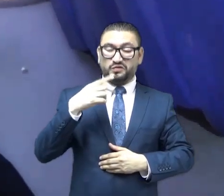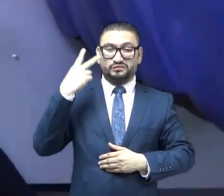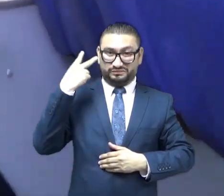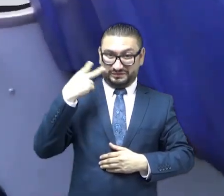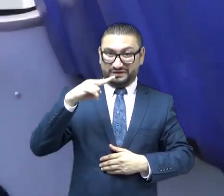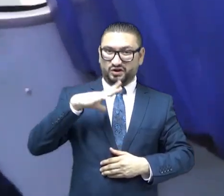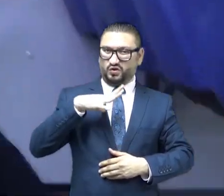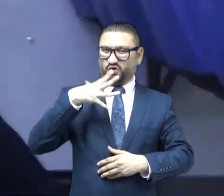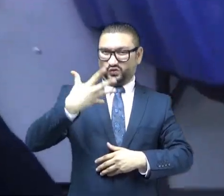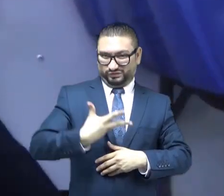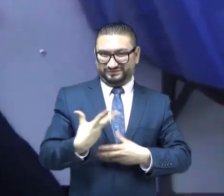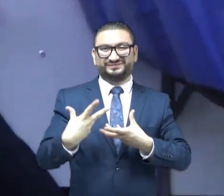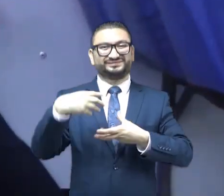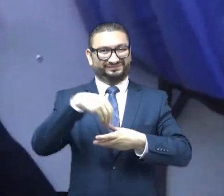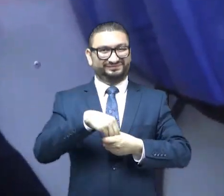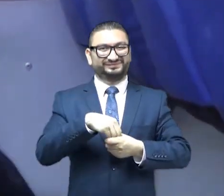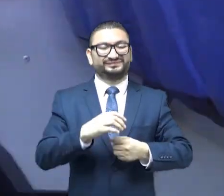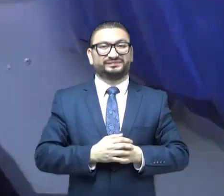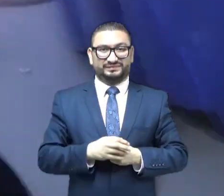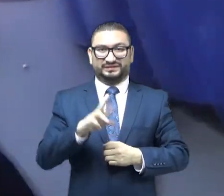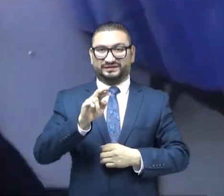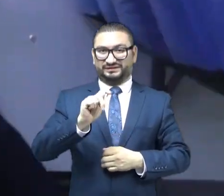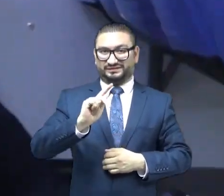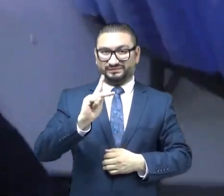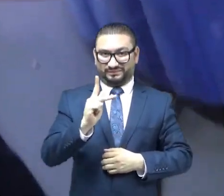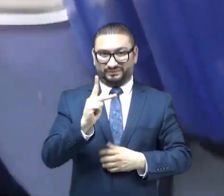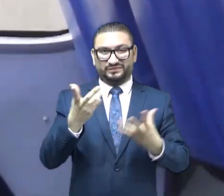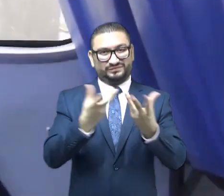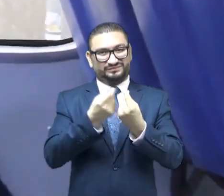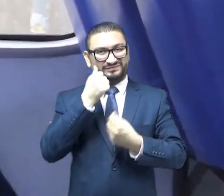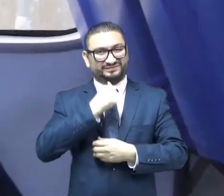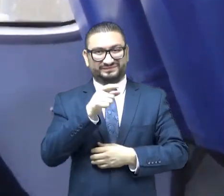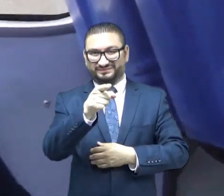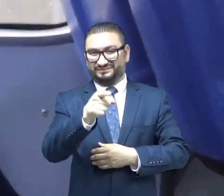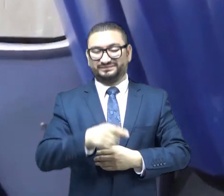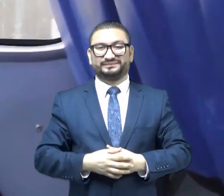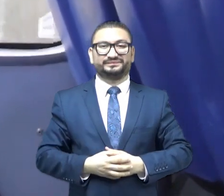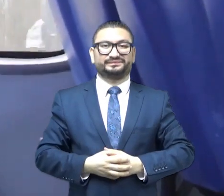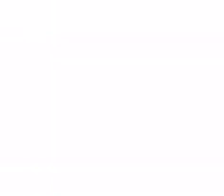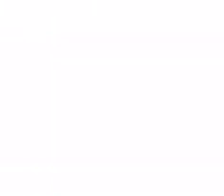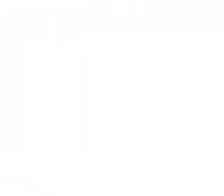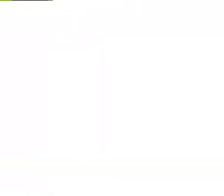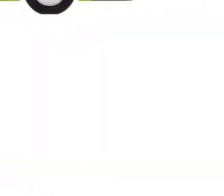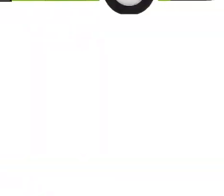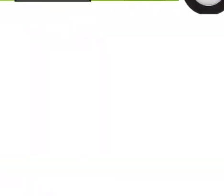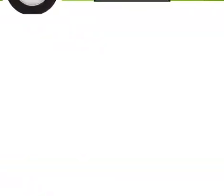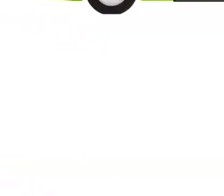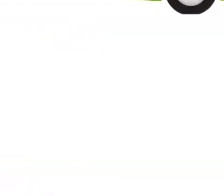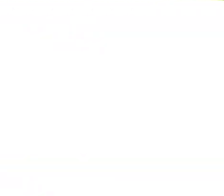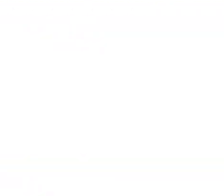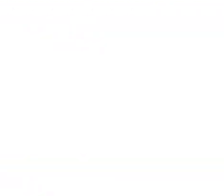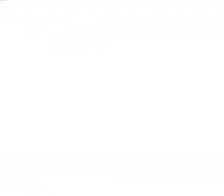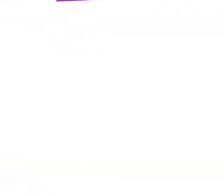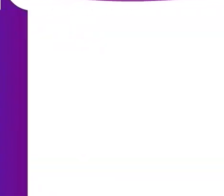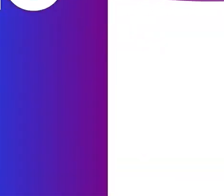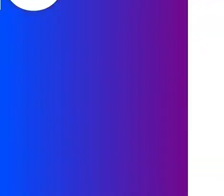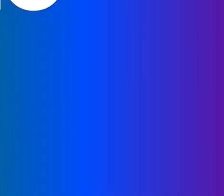viaja con orgullo y viaja con inclusión. RTP siempre contigo.